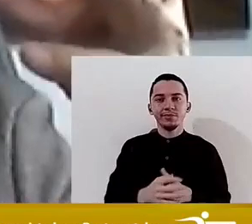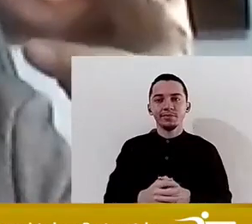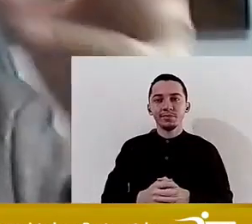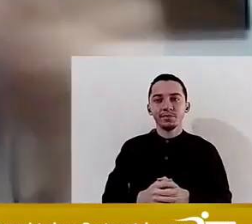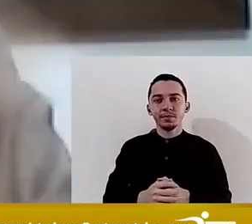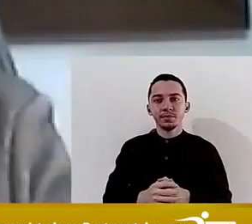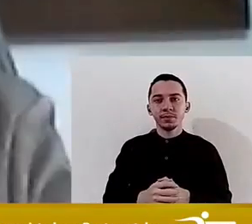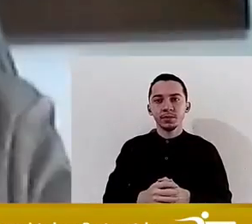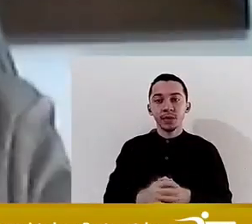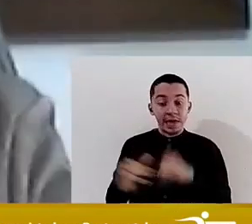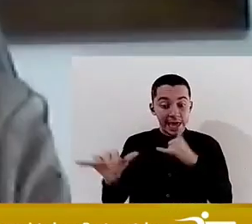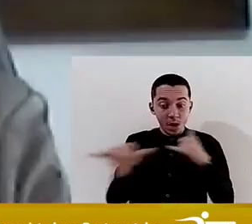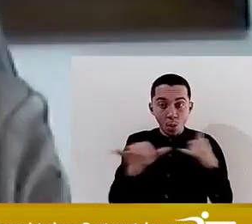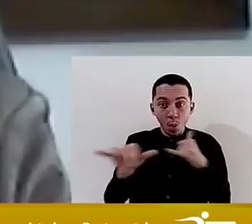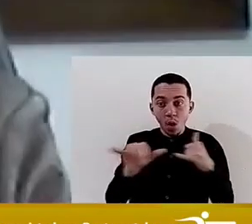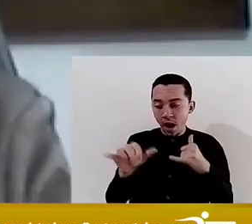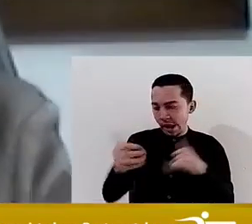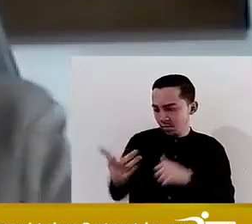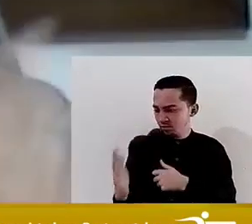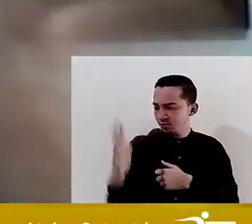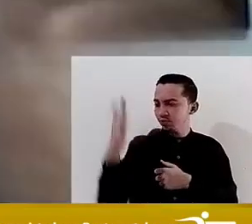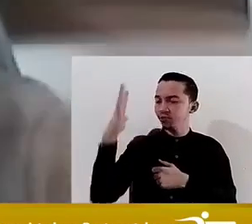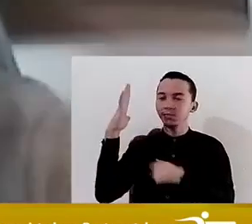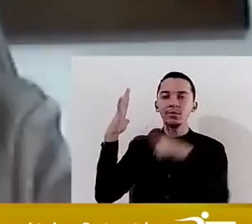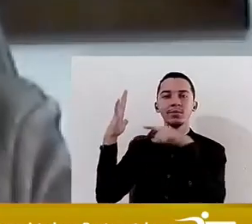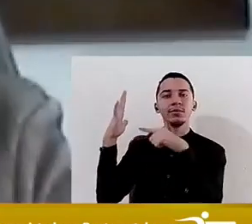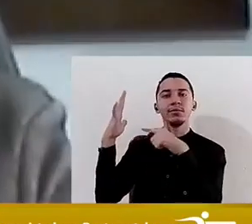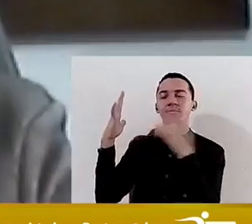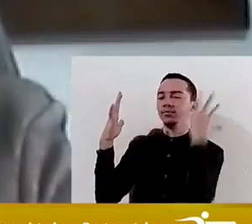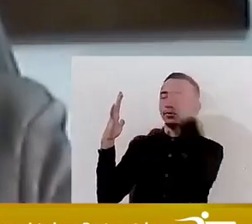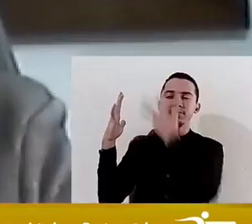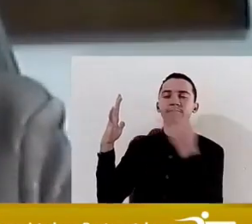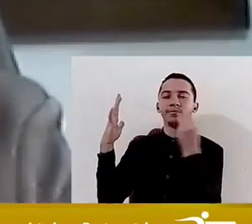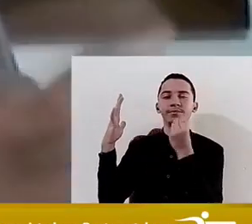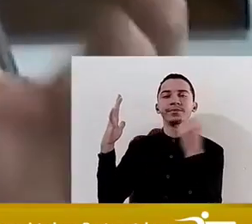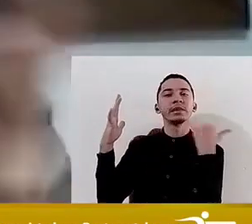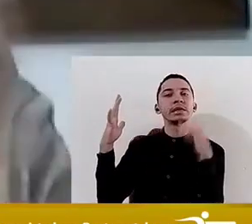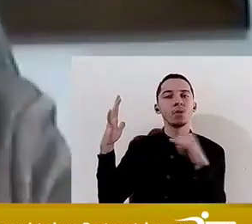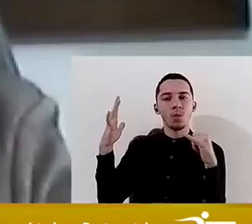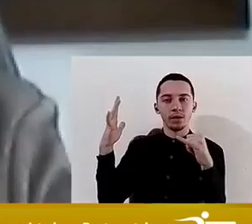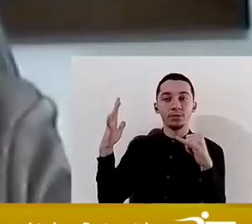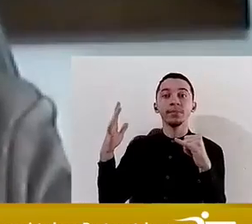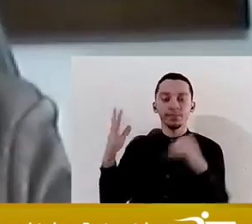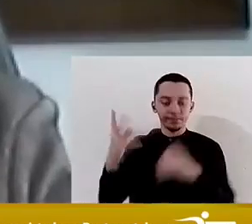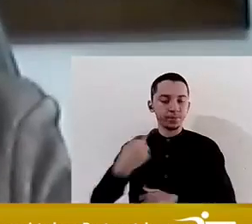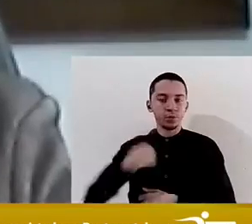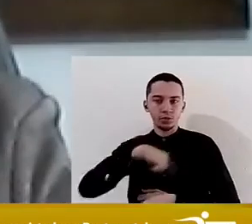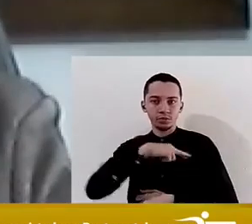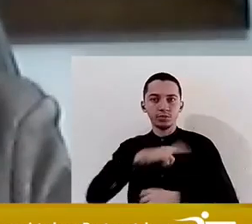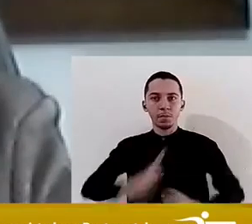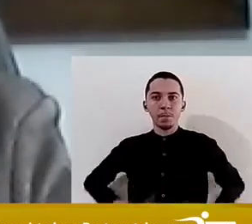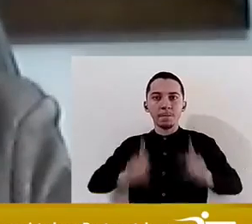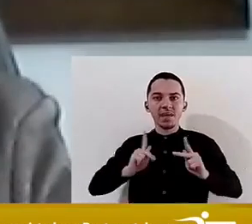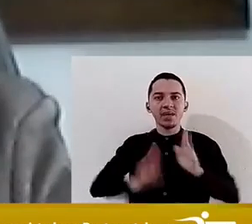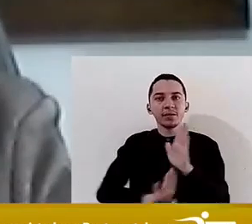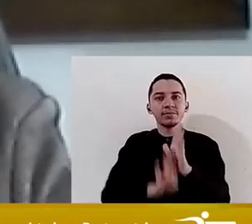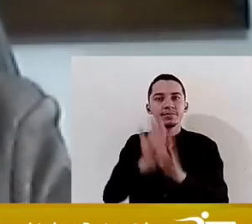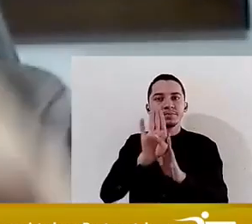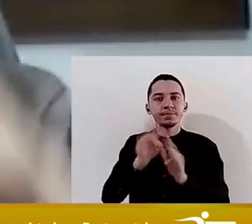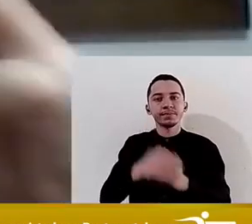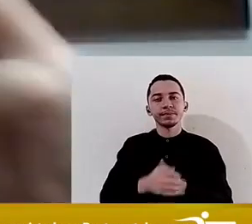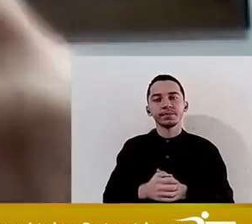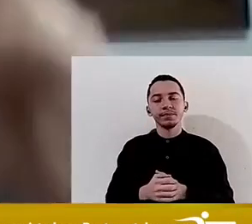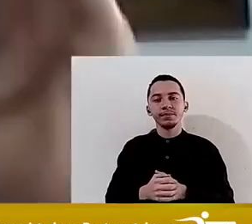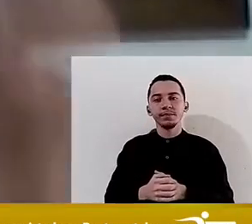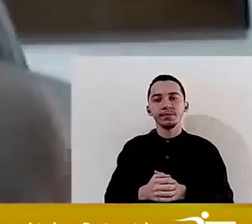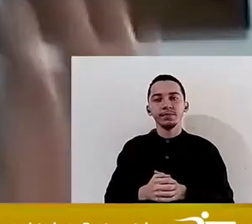muy hermosa, muy desarrollada, muy firme. La fe, hermanos, necesita